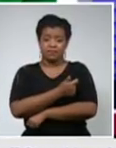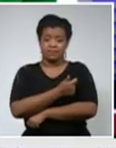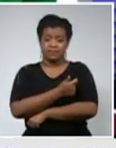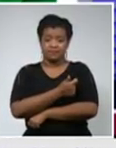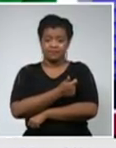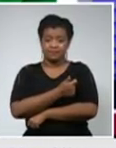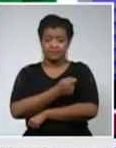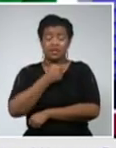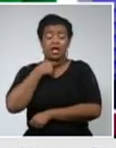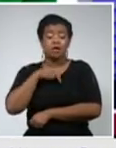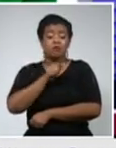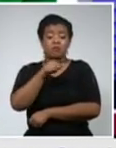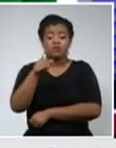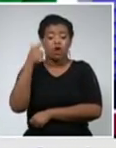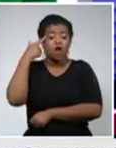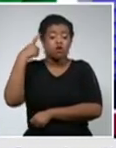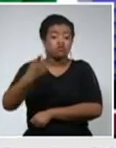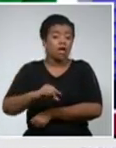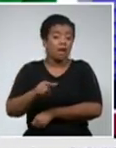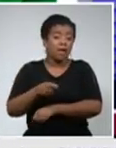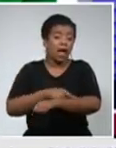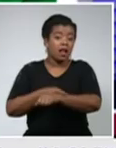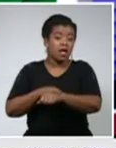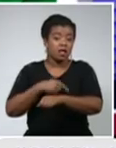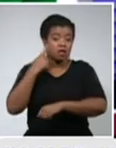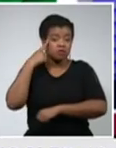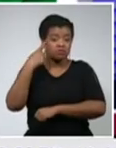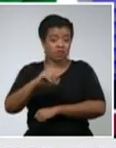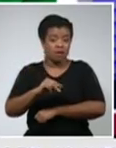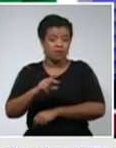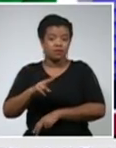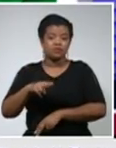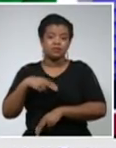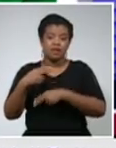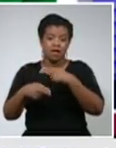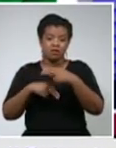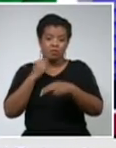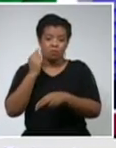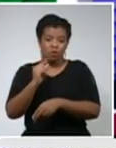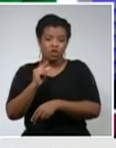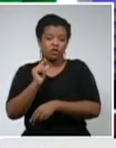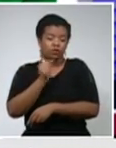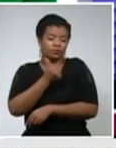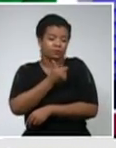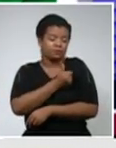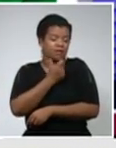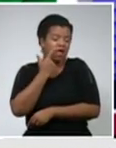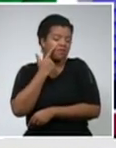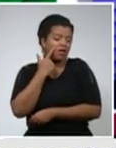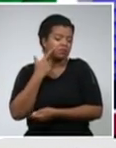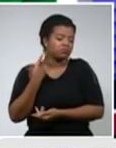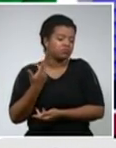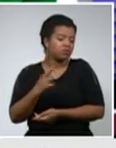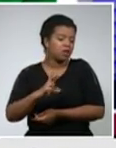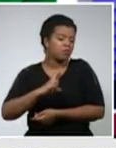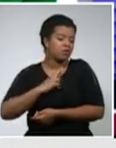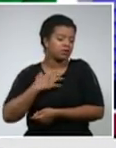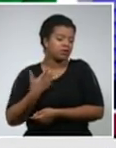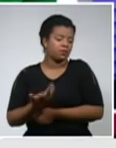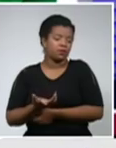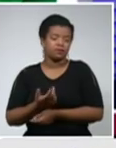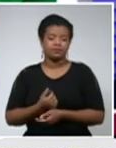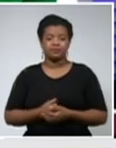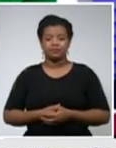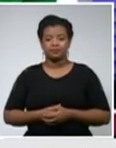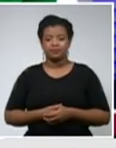muchas veces en personas alérgicas se le aplica un poco de timerosal y se ve si le provoca alguna reacción